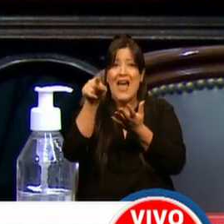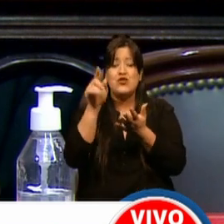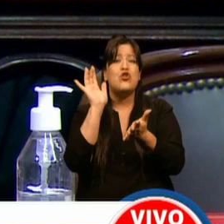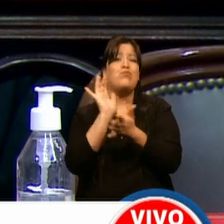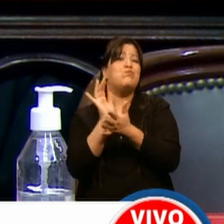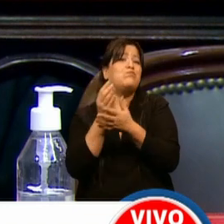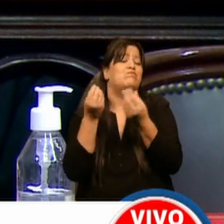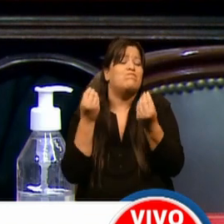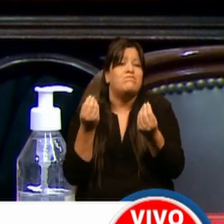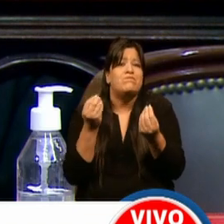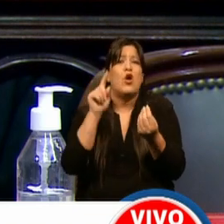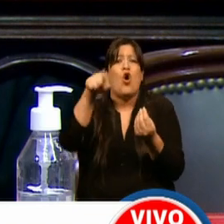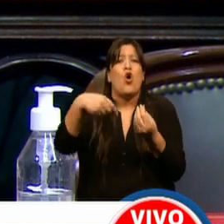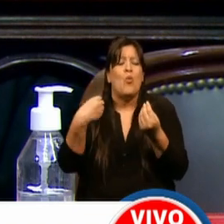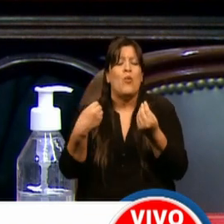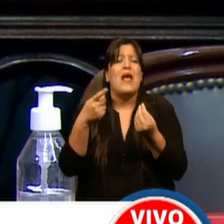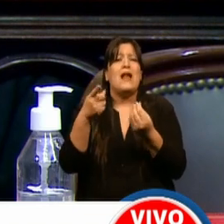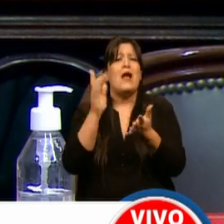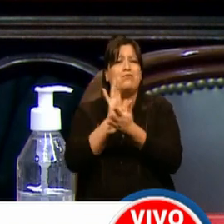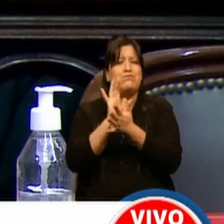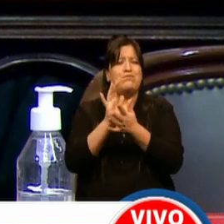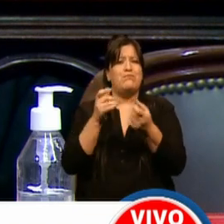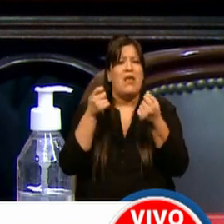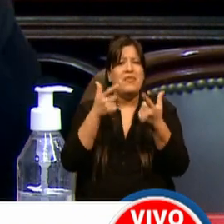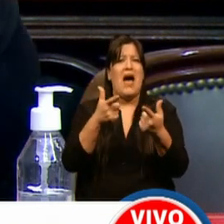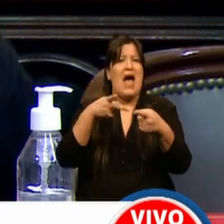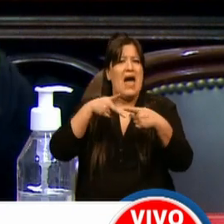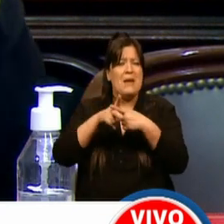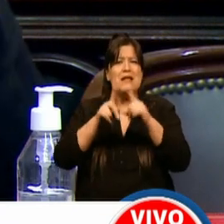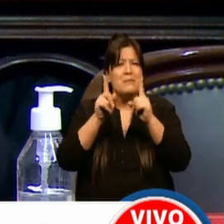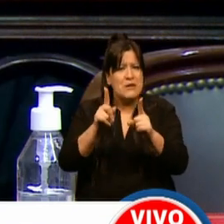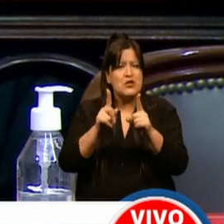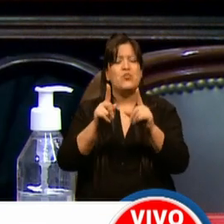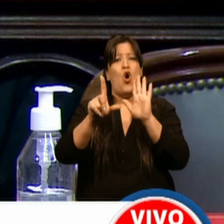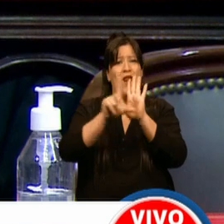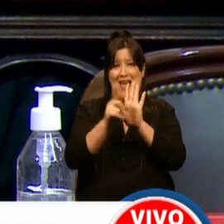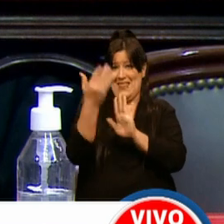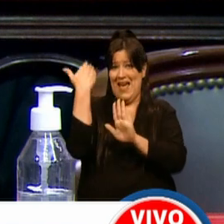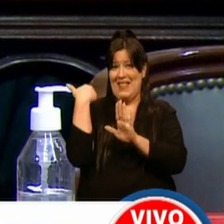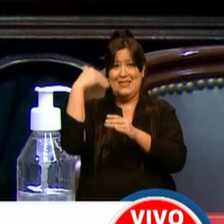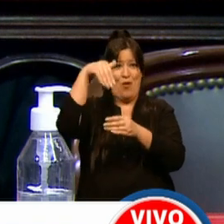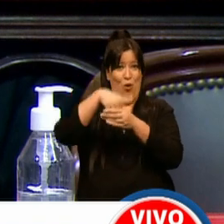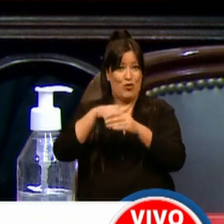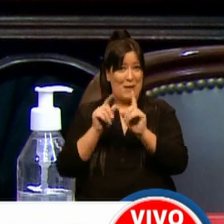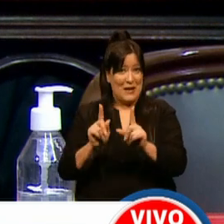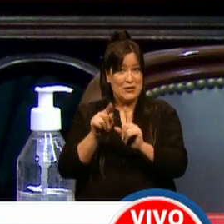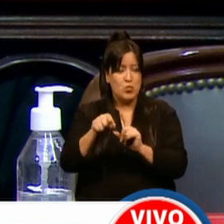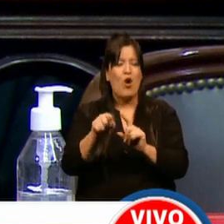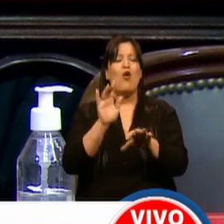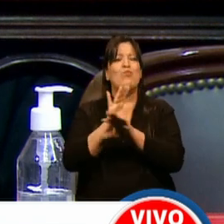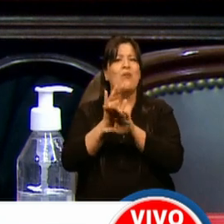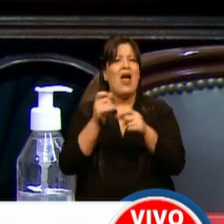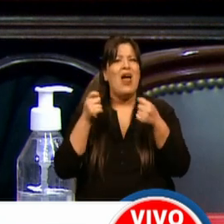conducto es la posibilidad la herramienta como vimos incluso en la ley anterior que votamos la